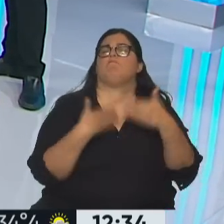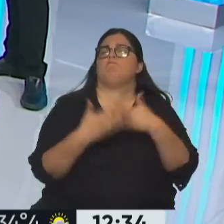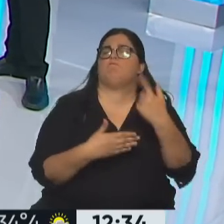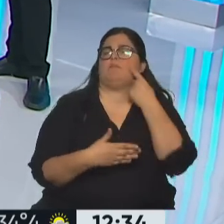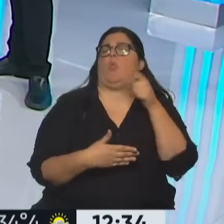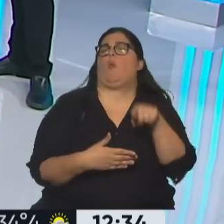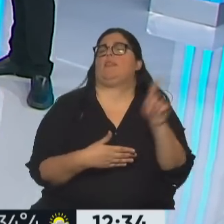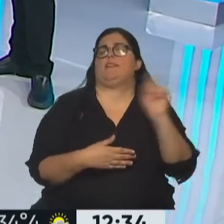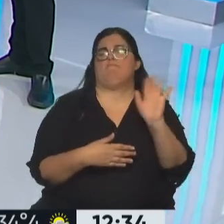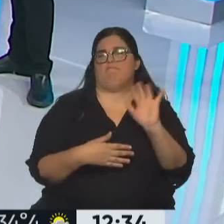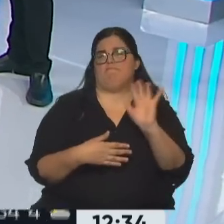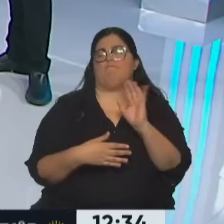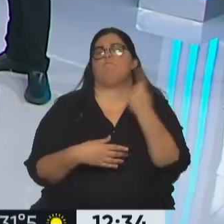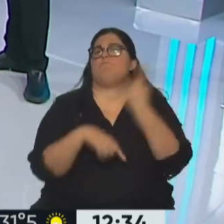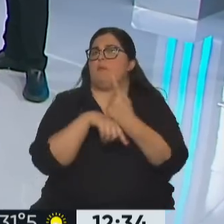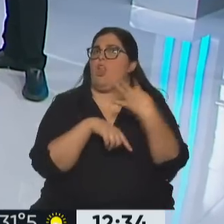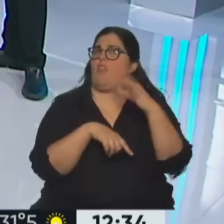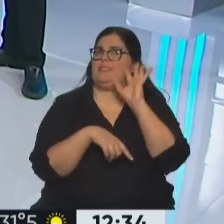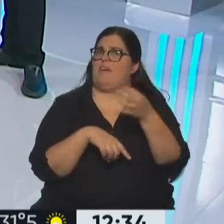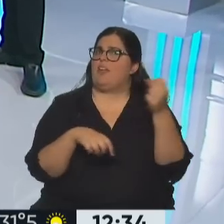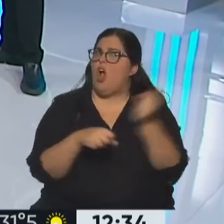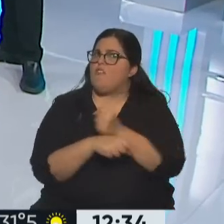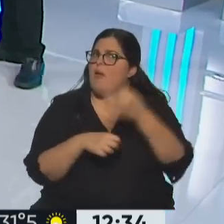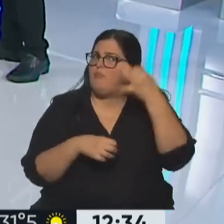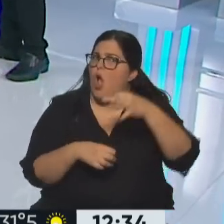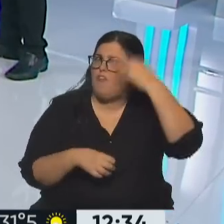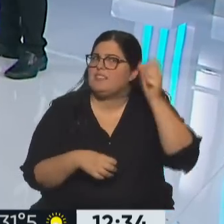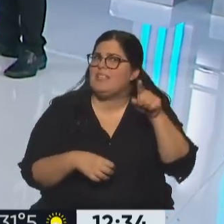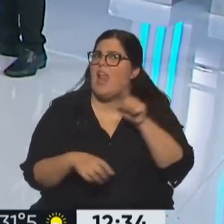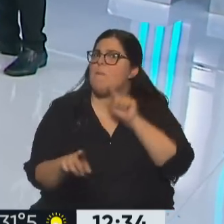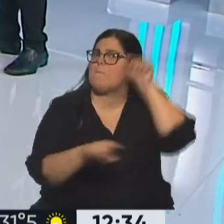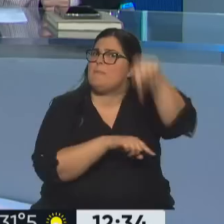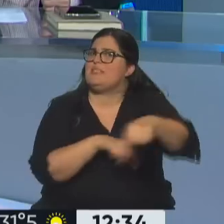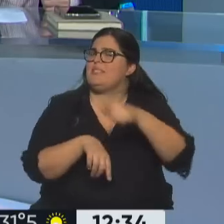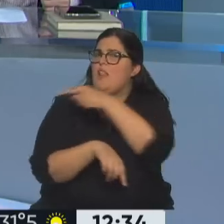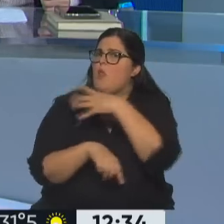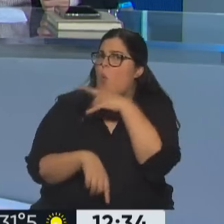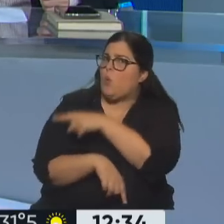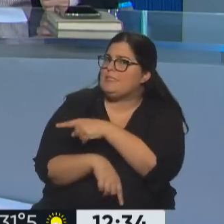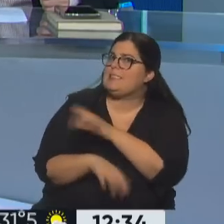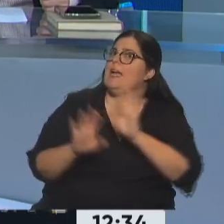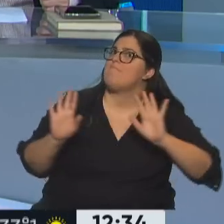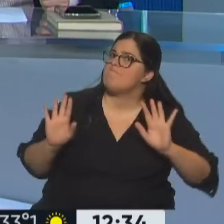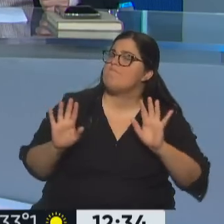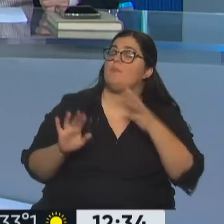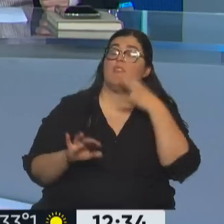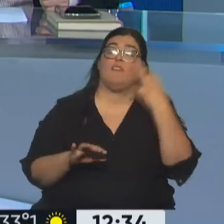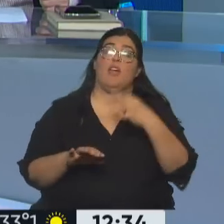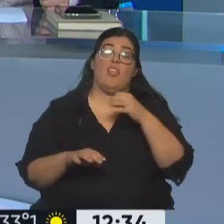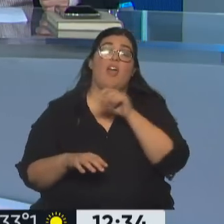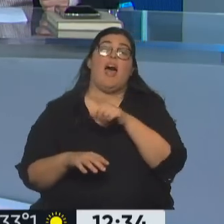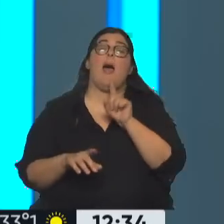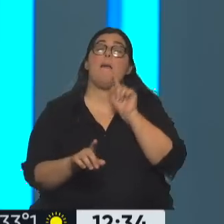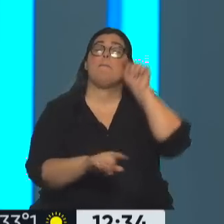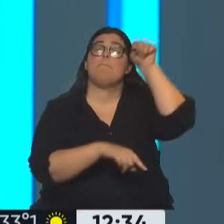asegurarse primero de que el misil era efectivamente ruso. Y en ese contexto es que surge que en realidad el misil sí es ruso,